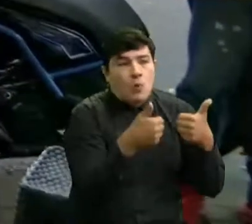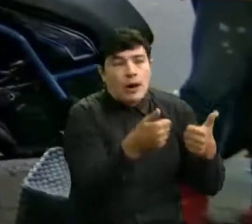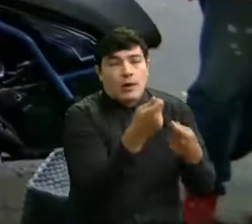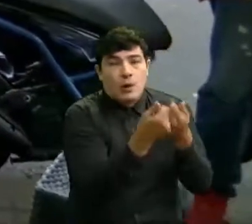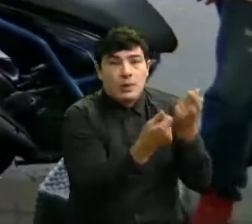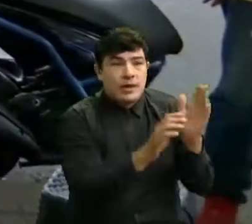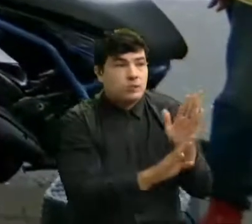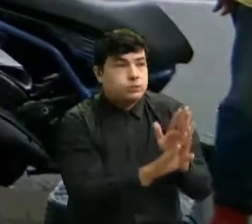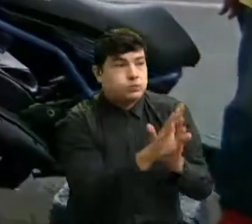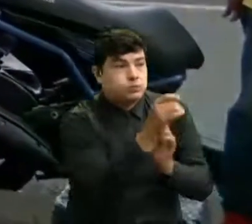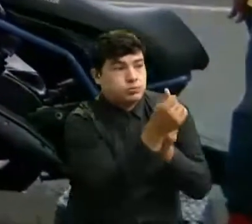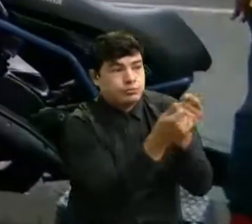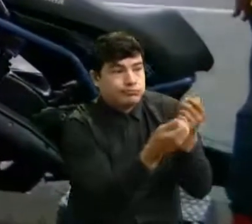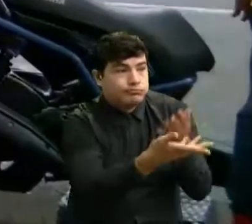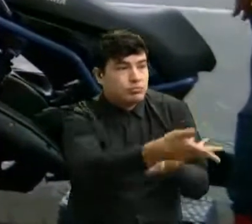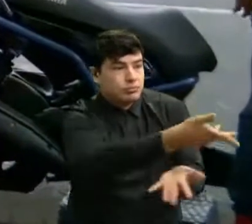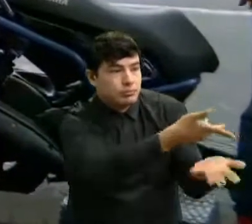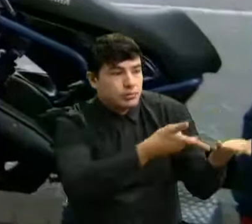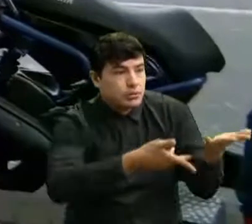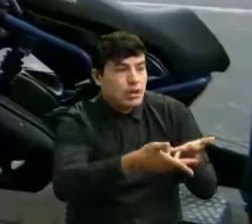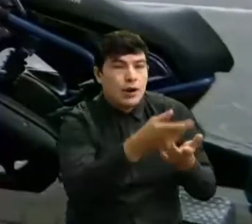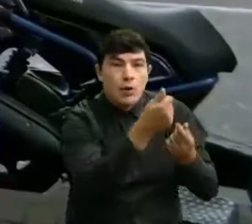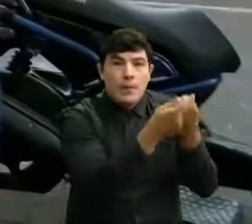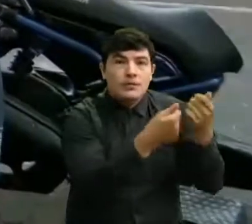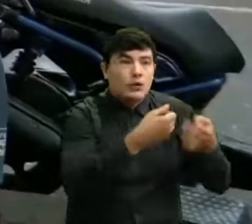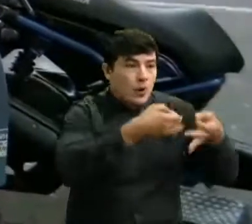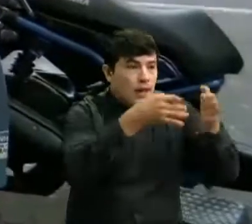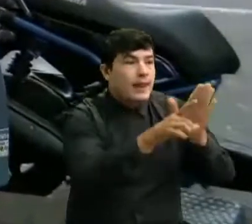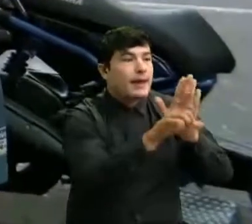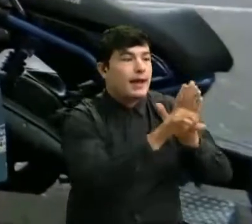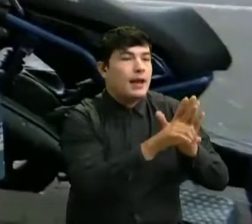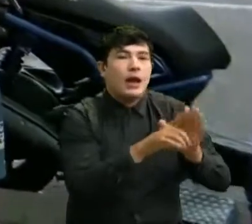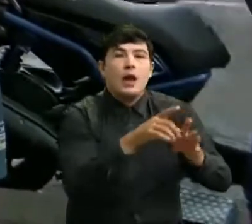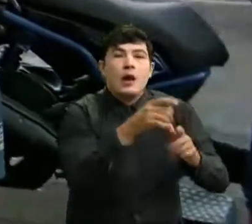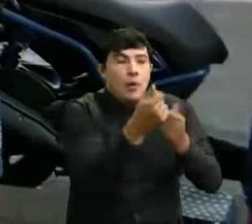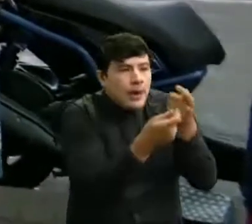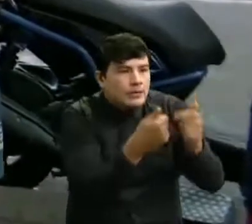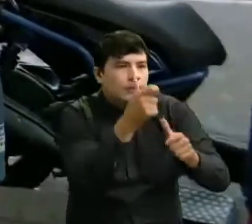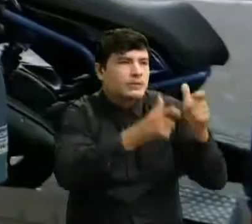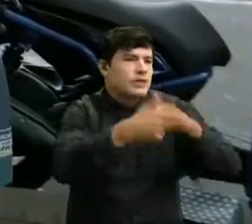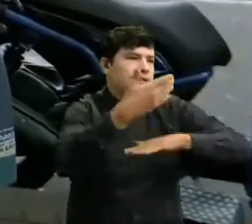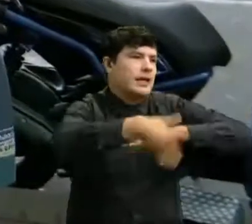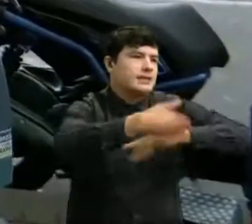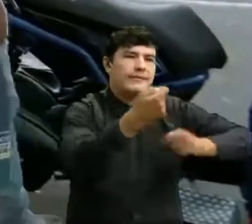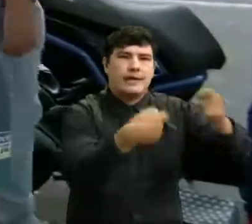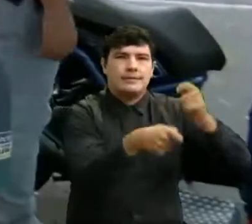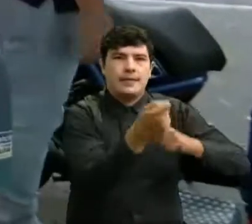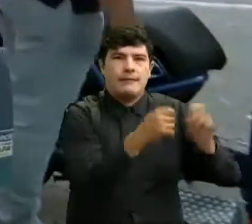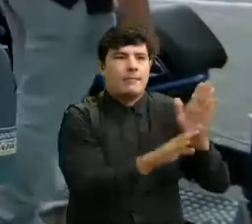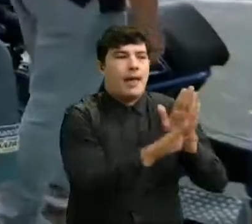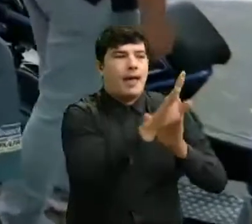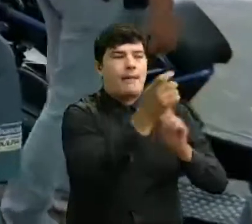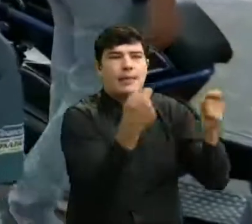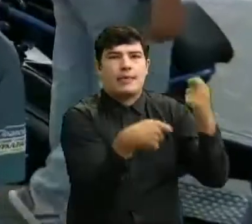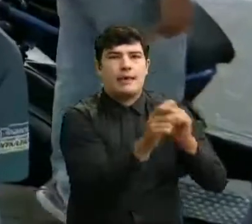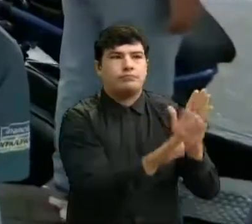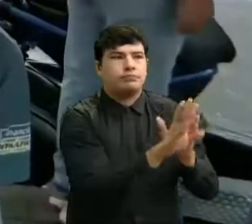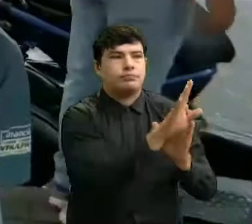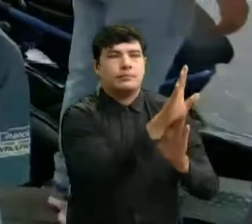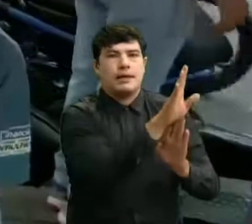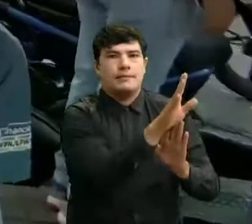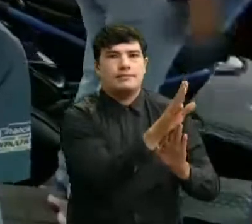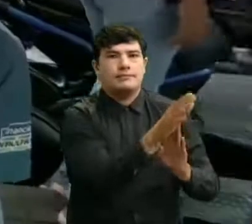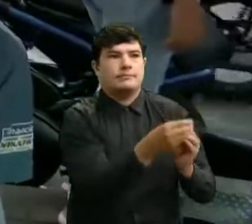economía, para el comercio formal, para el comercio informal, porque las ventas van a estar mejor, va a salir más gente, pero como le